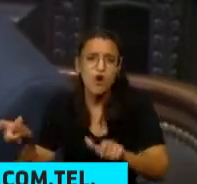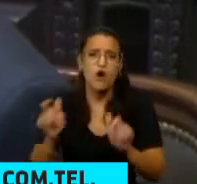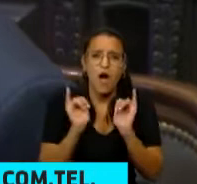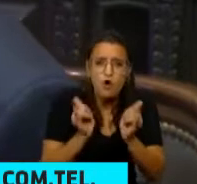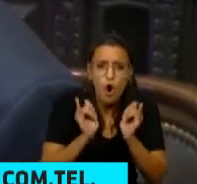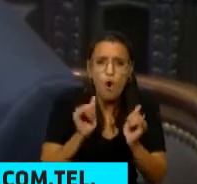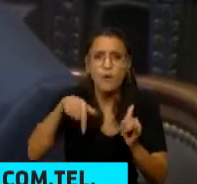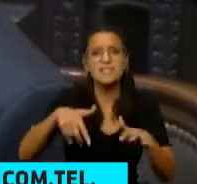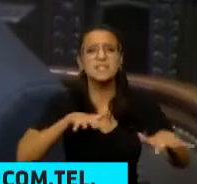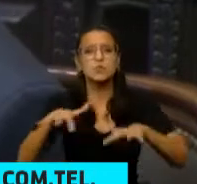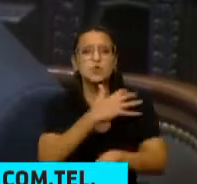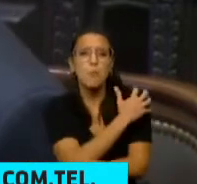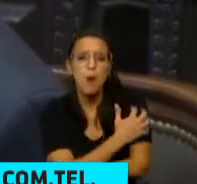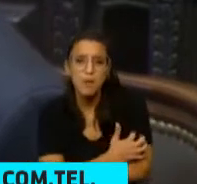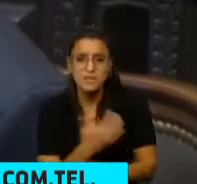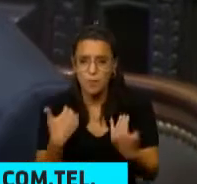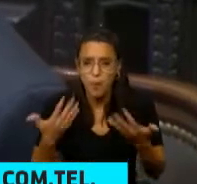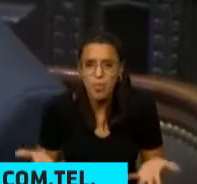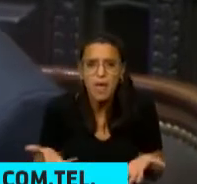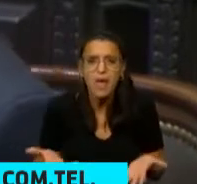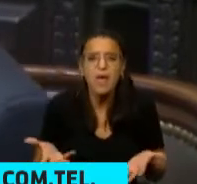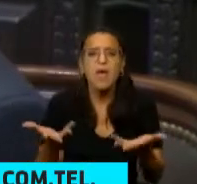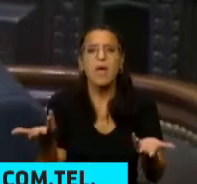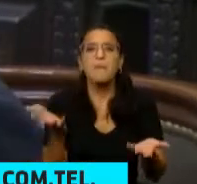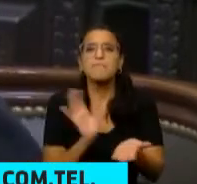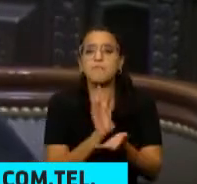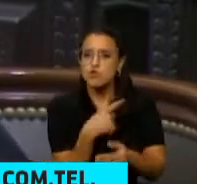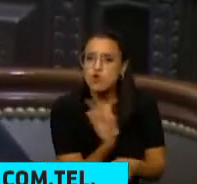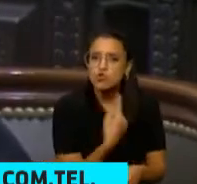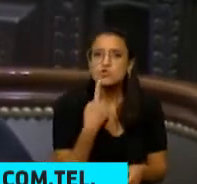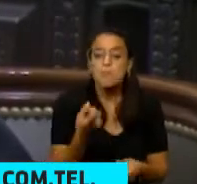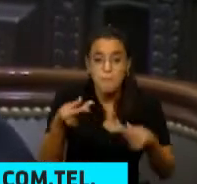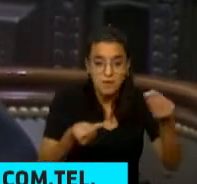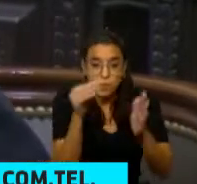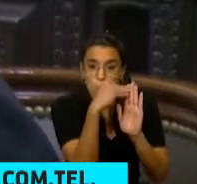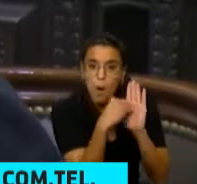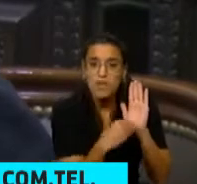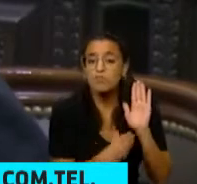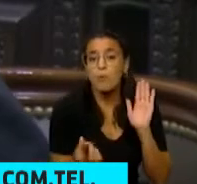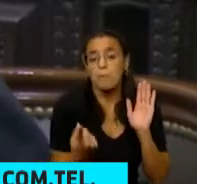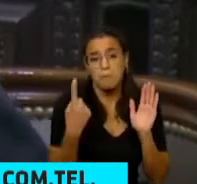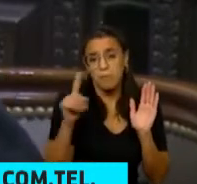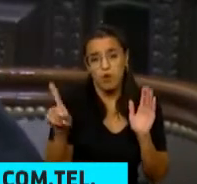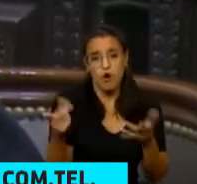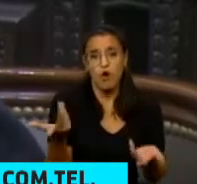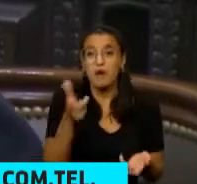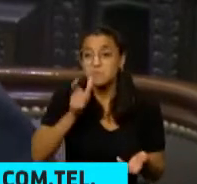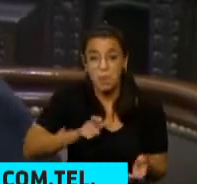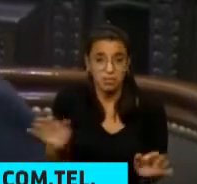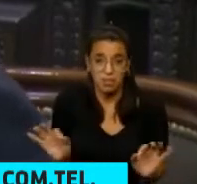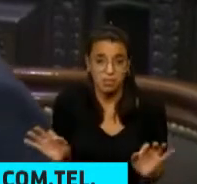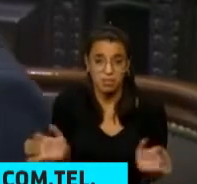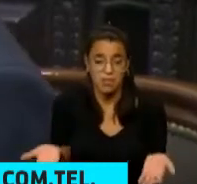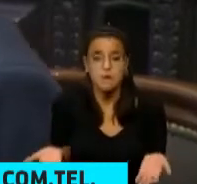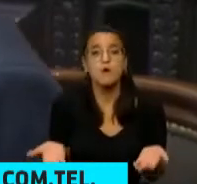da esa transparencia, tanto en lo económico como también en lo medioambiental, porque es mucho